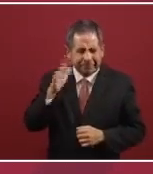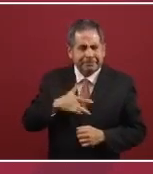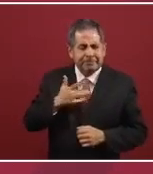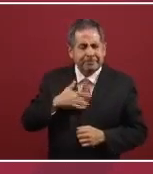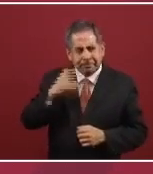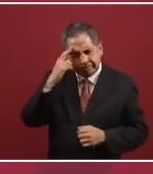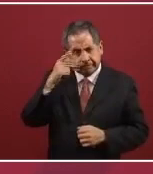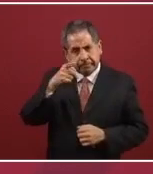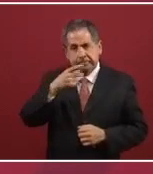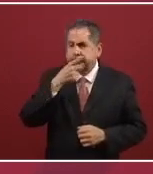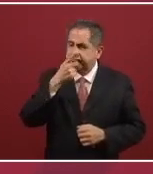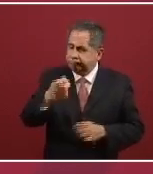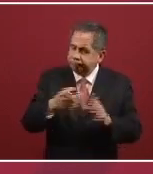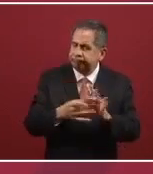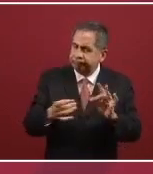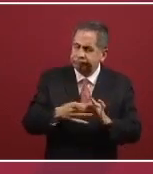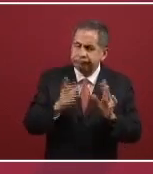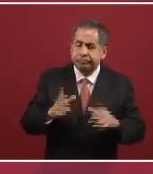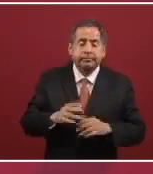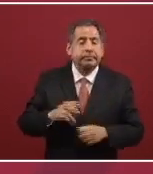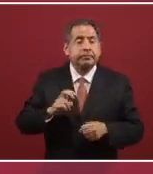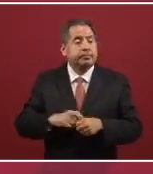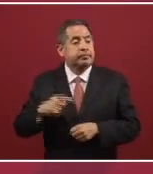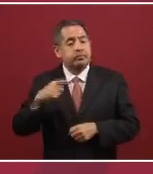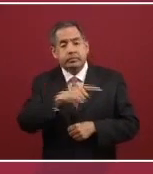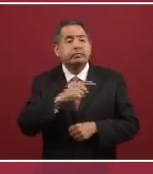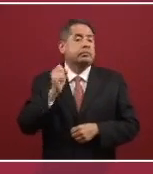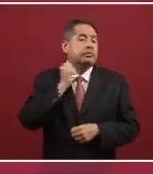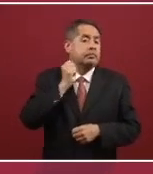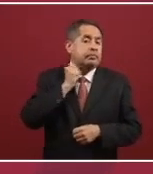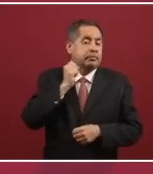habló de que en el Senado